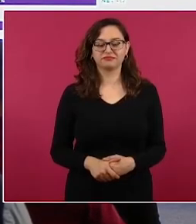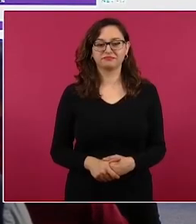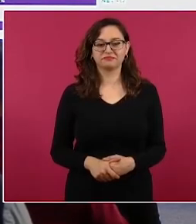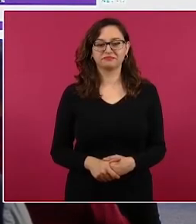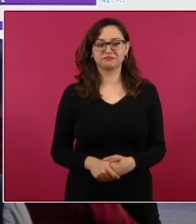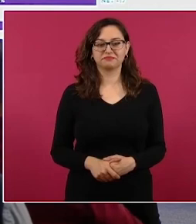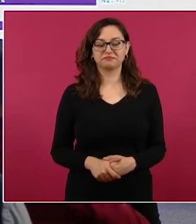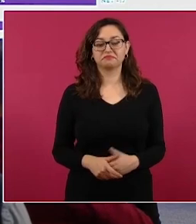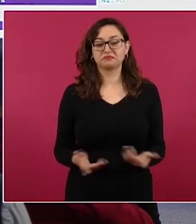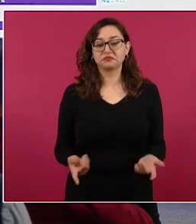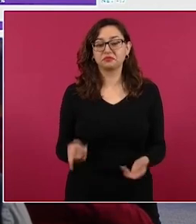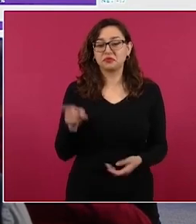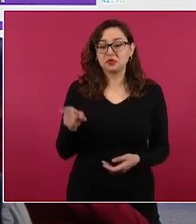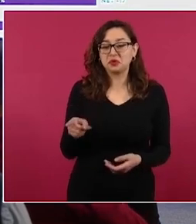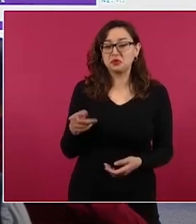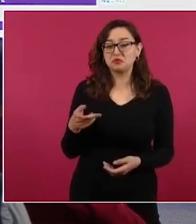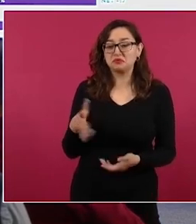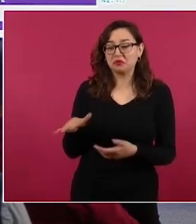expertos intelectuales,